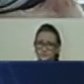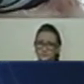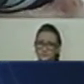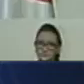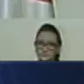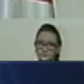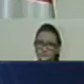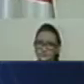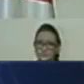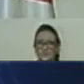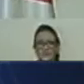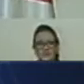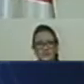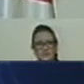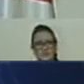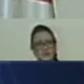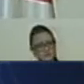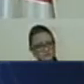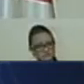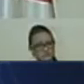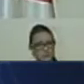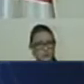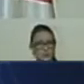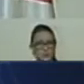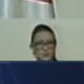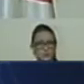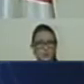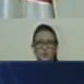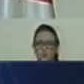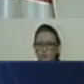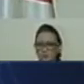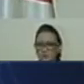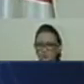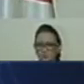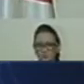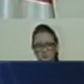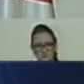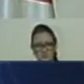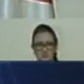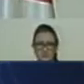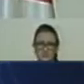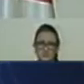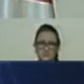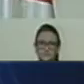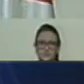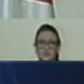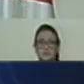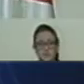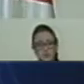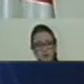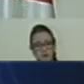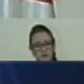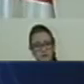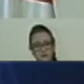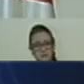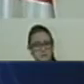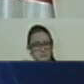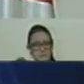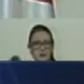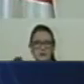para reiterar legítimamente todas las instituciones del país? Porque tenemos un país